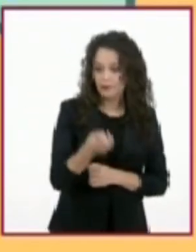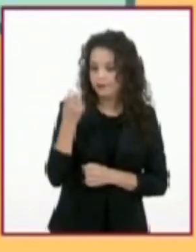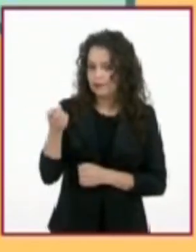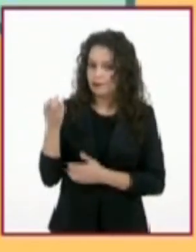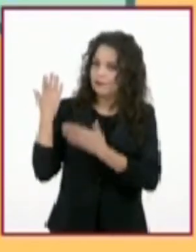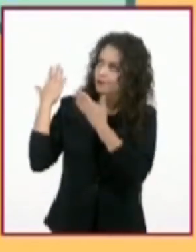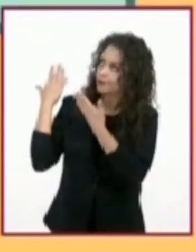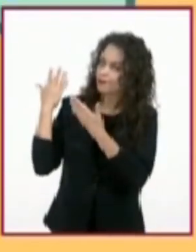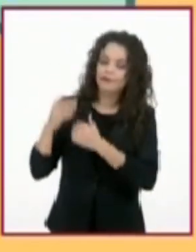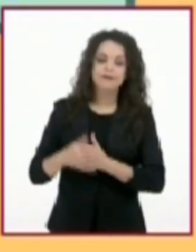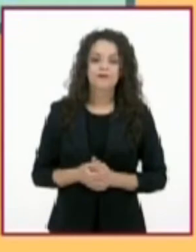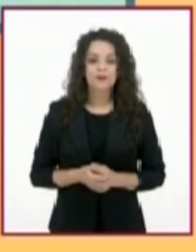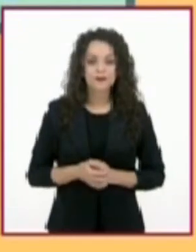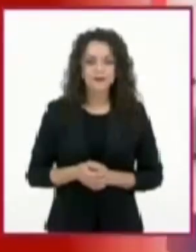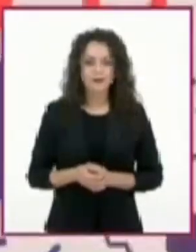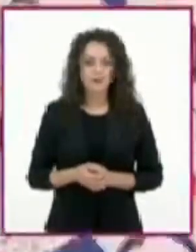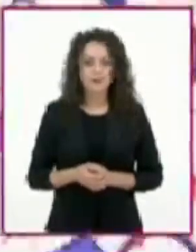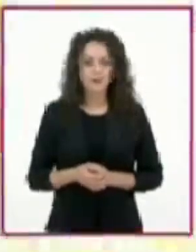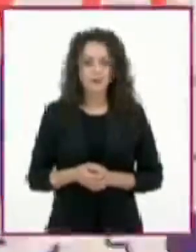Esos me gustan mucho.